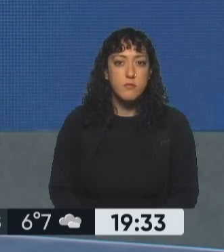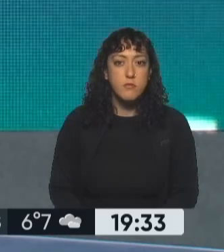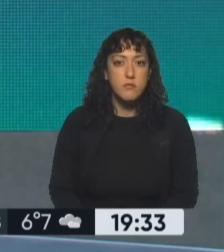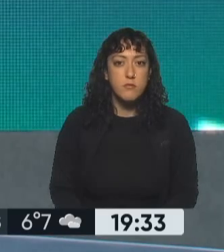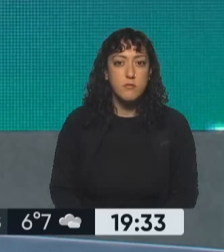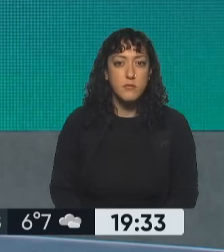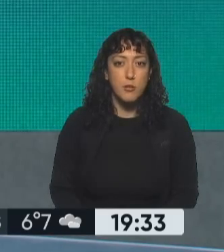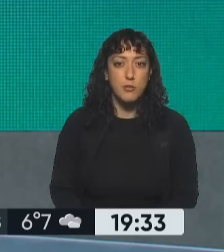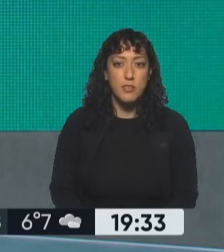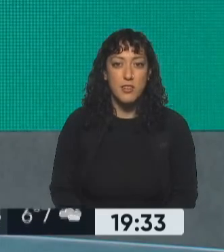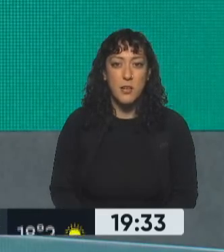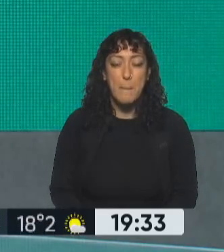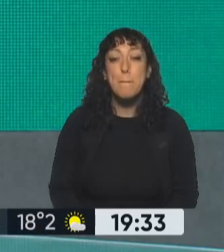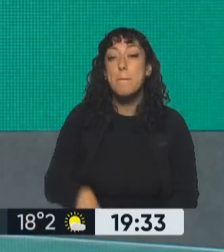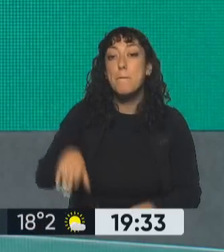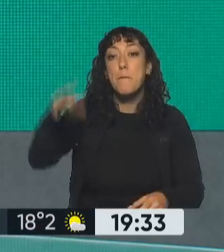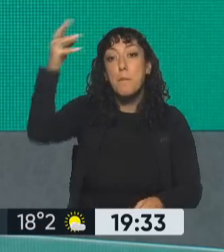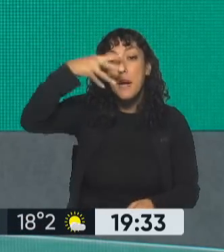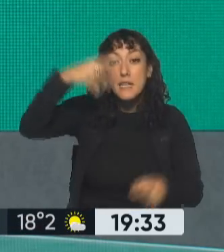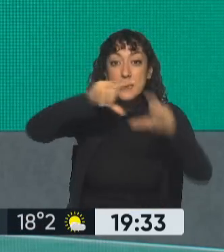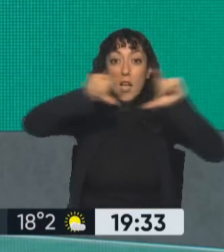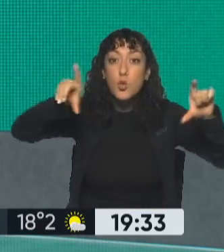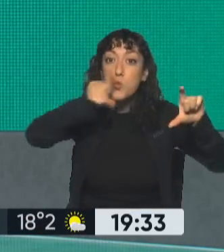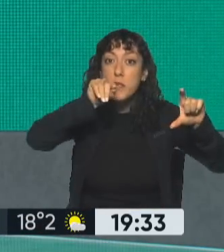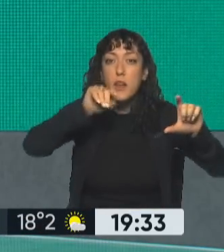Bueno, ese tuit de Patricia Bullrich no es casualidad.